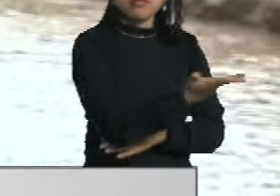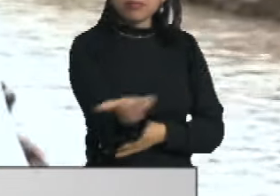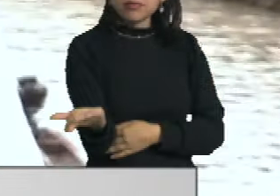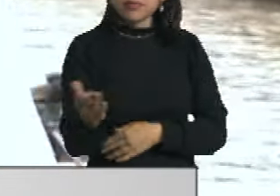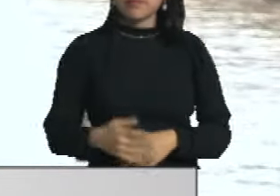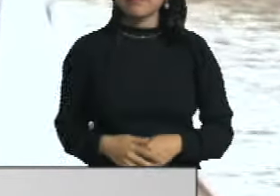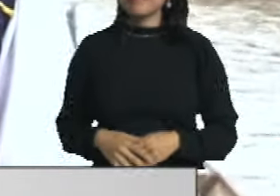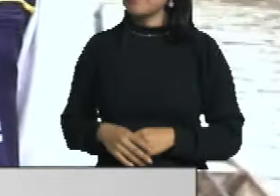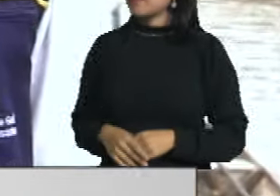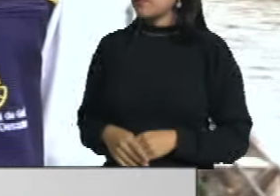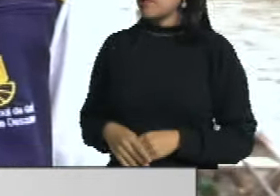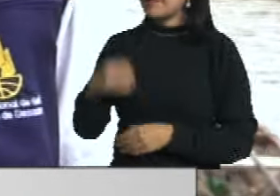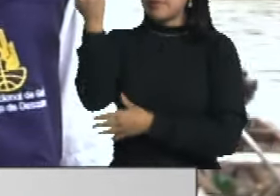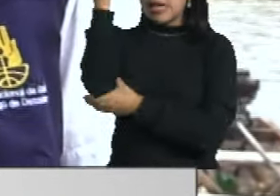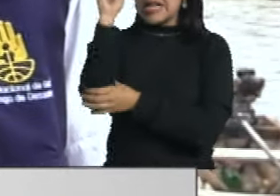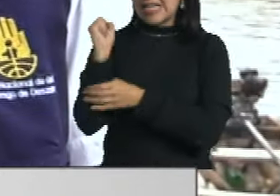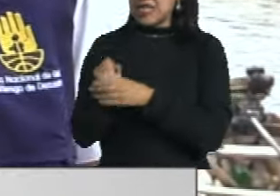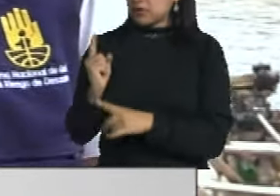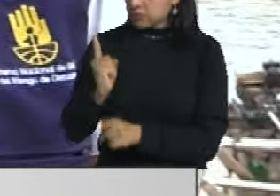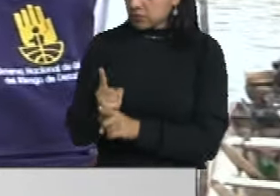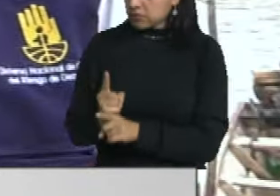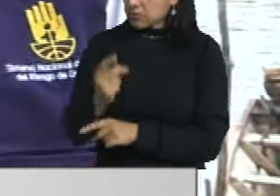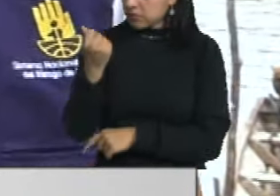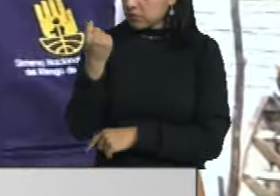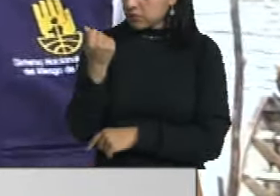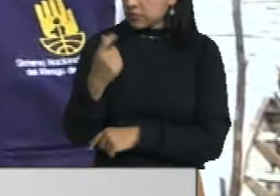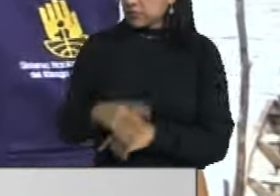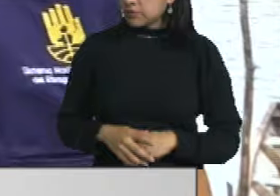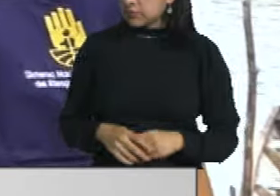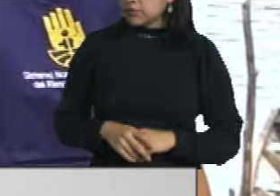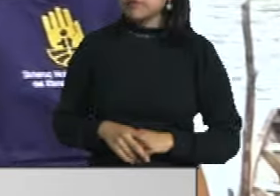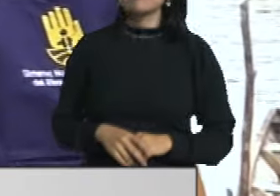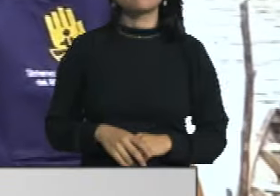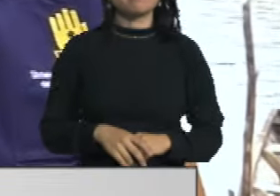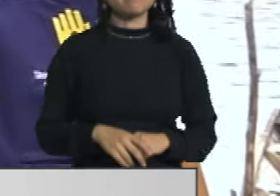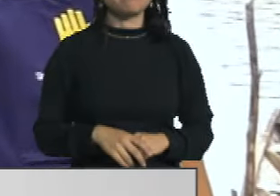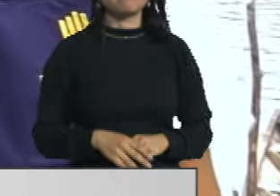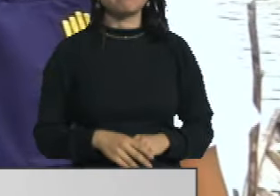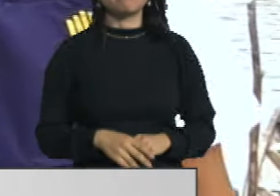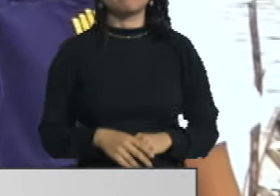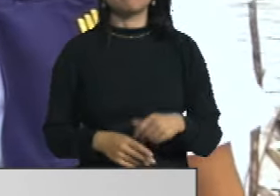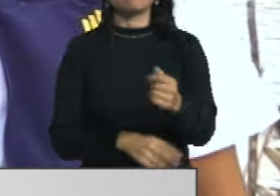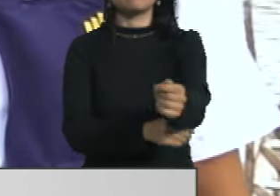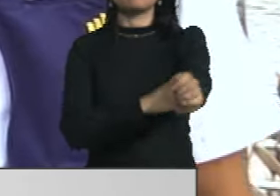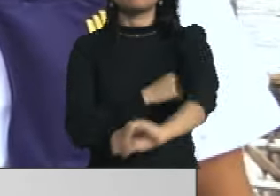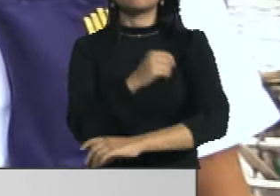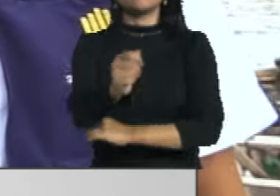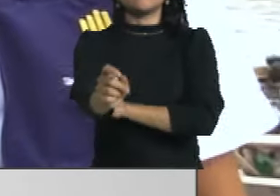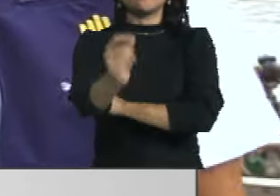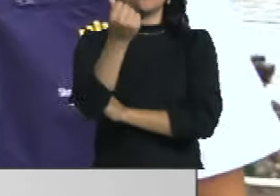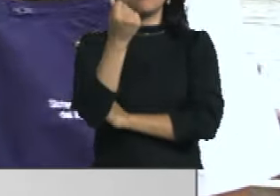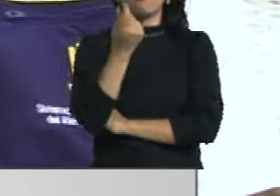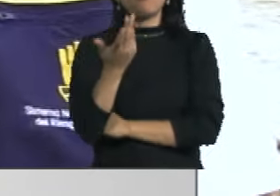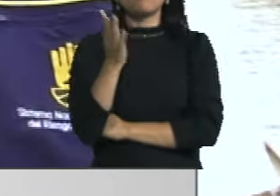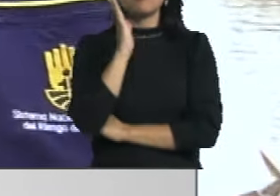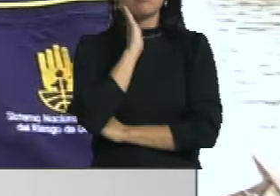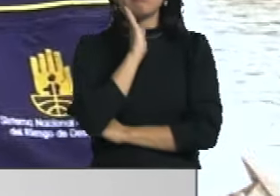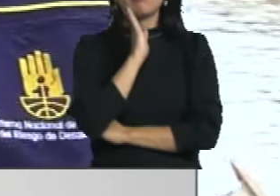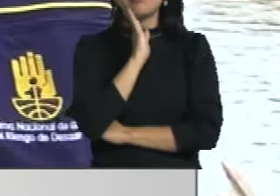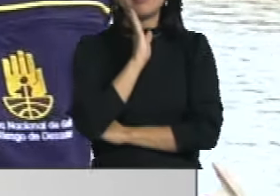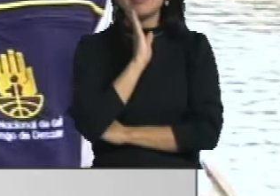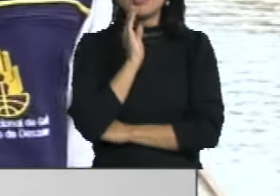pérdidas económicas, ¿de cuánto es ese monto en este momento para todo el Amazonas? Sería irresponsable si diera un monto, pero tenemos nosotros